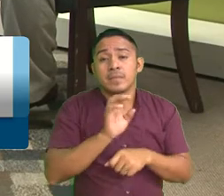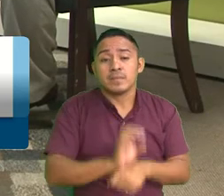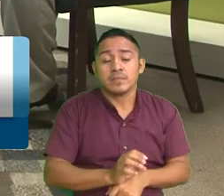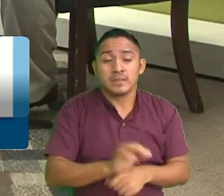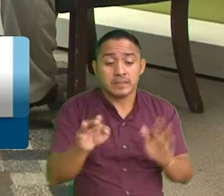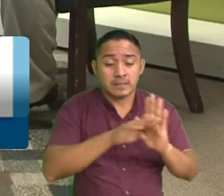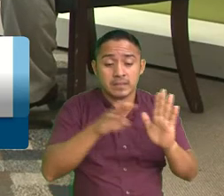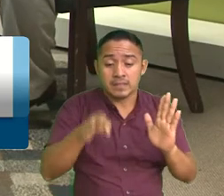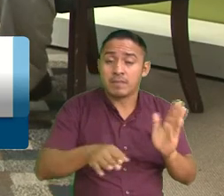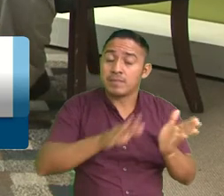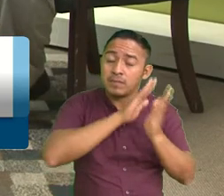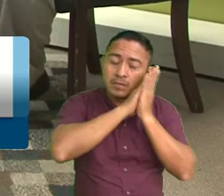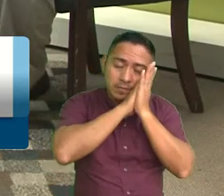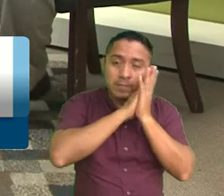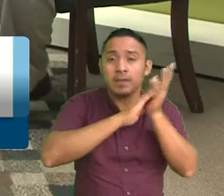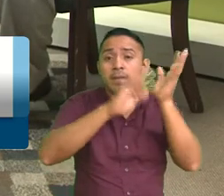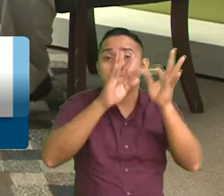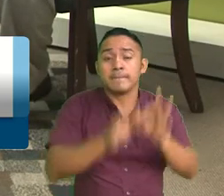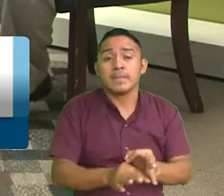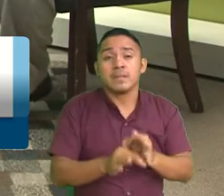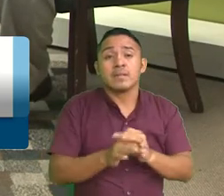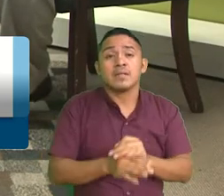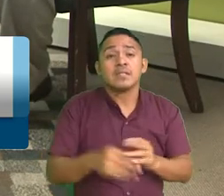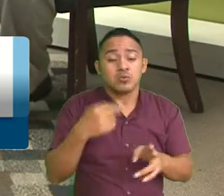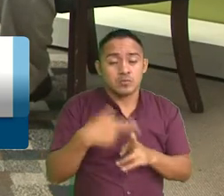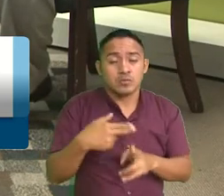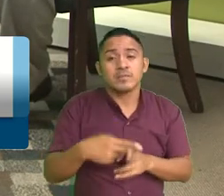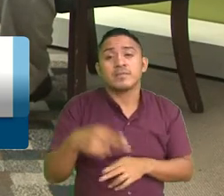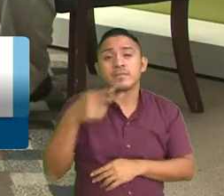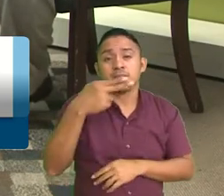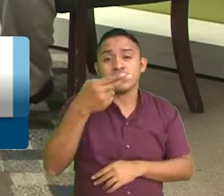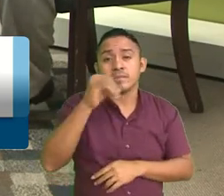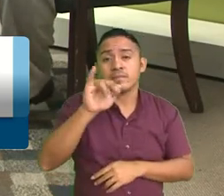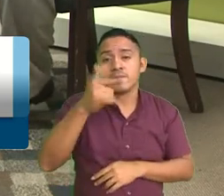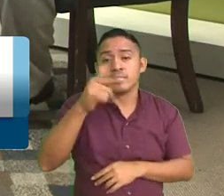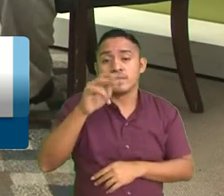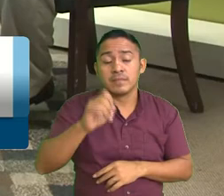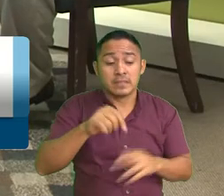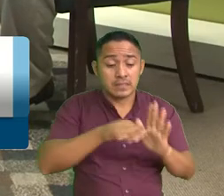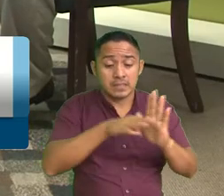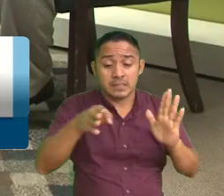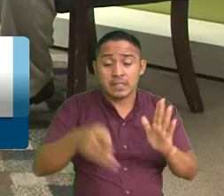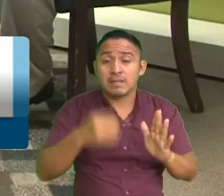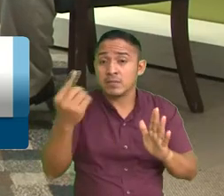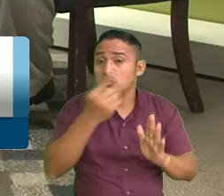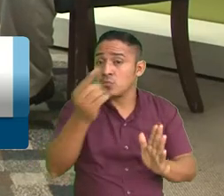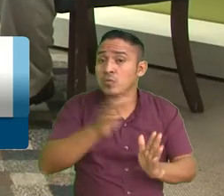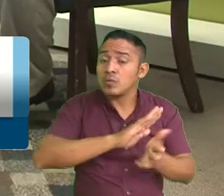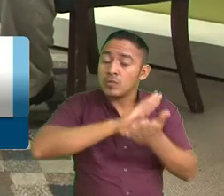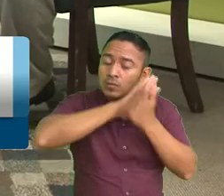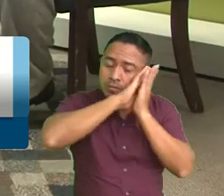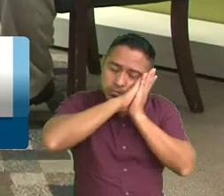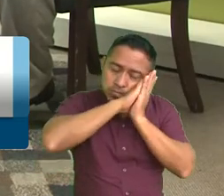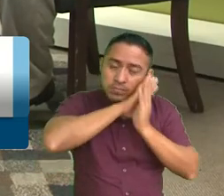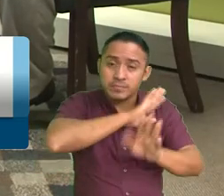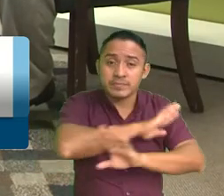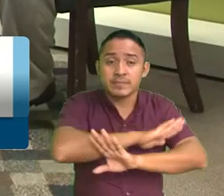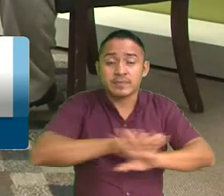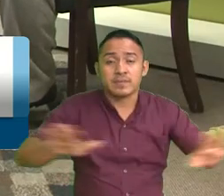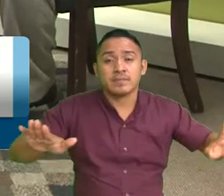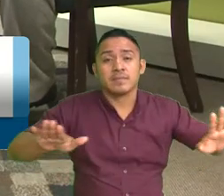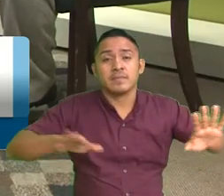dormir. O sea, eso es otro concepto de la higiene del sueño. Tenés que ocupar la cama exclusivamente para dormir.